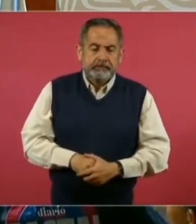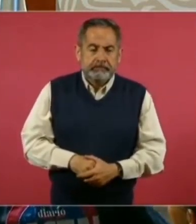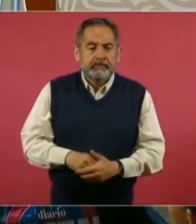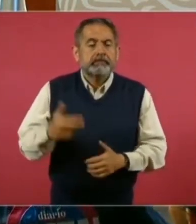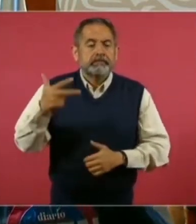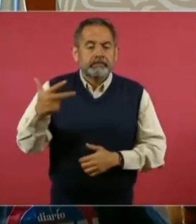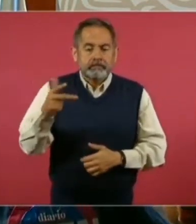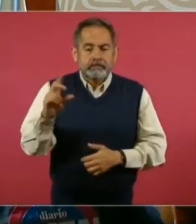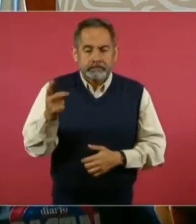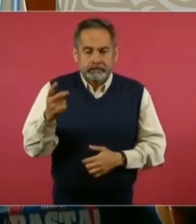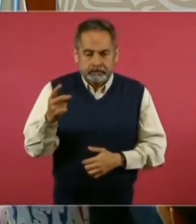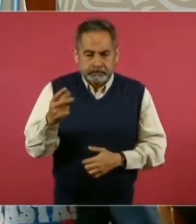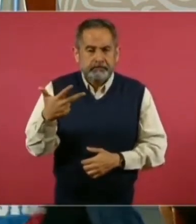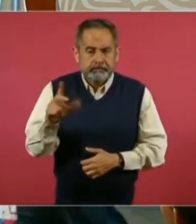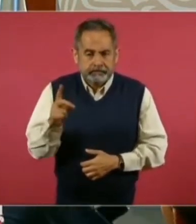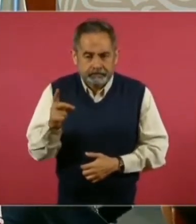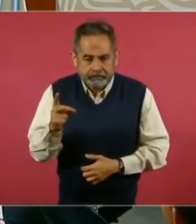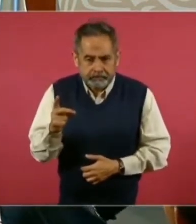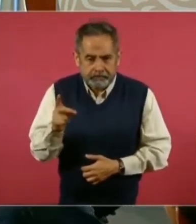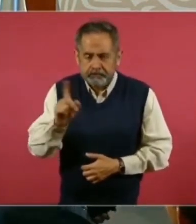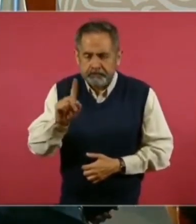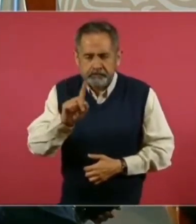El 8 de diciembre, ¿no?